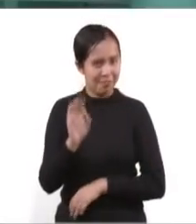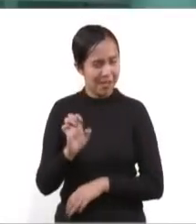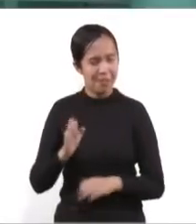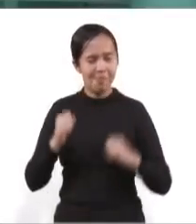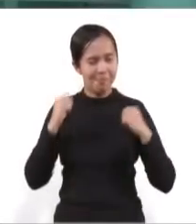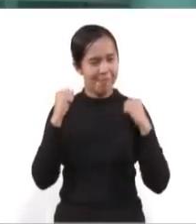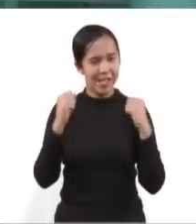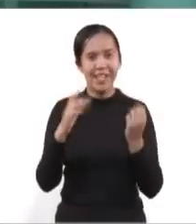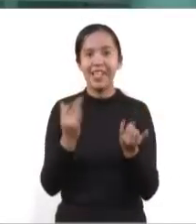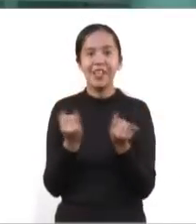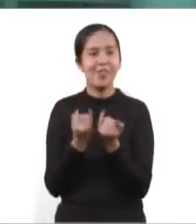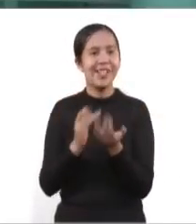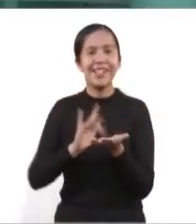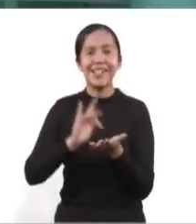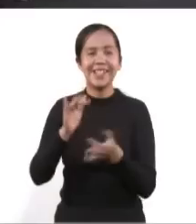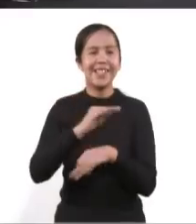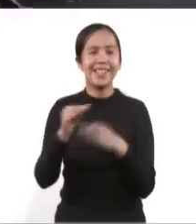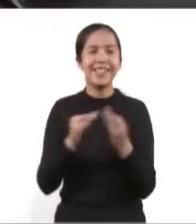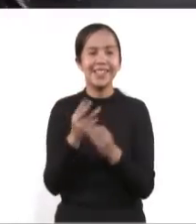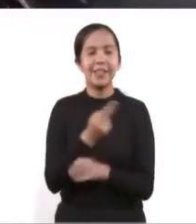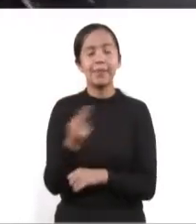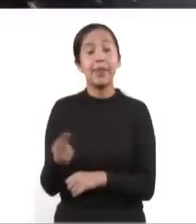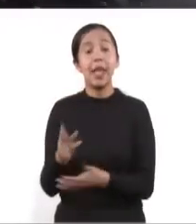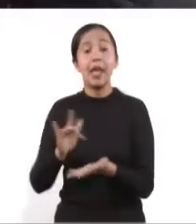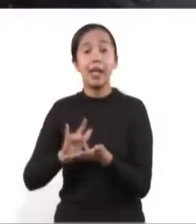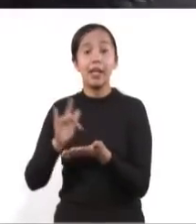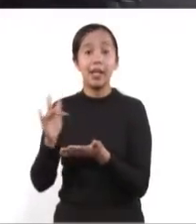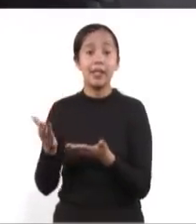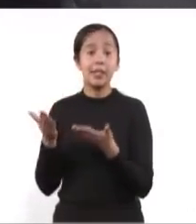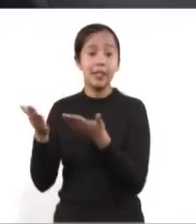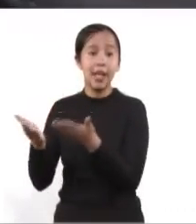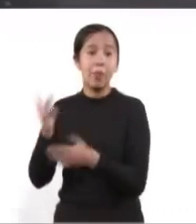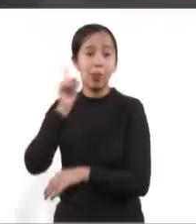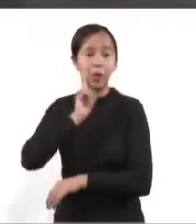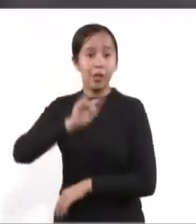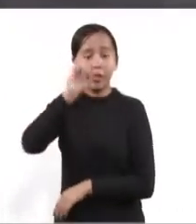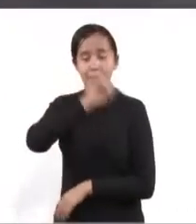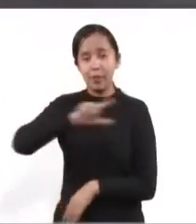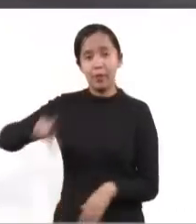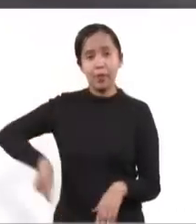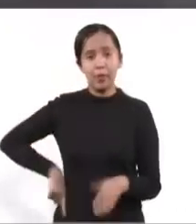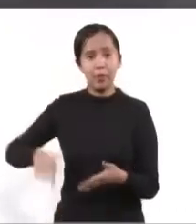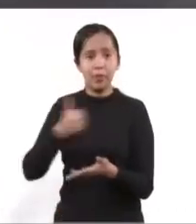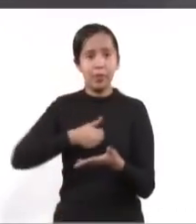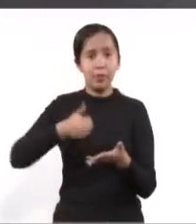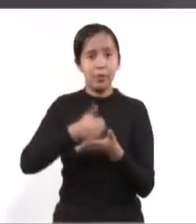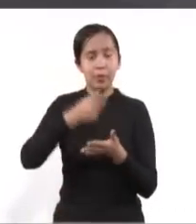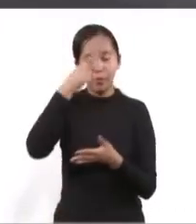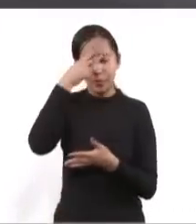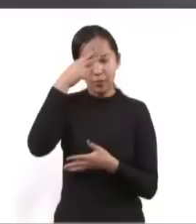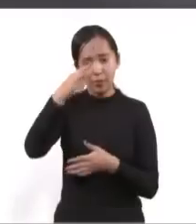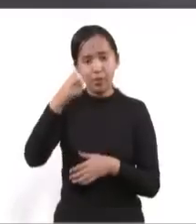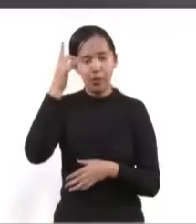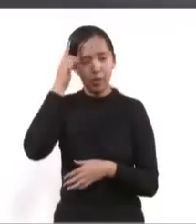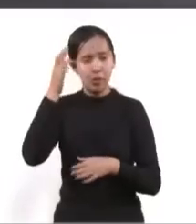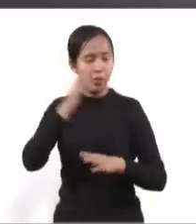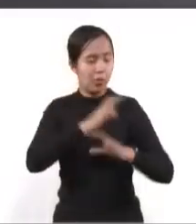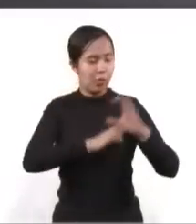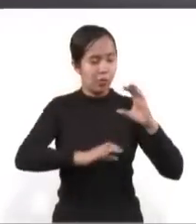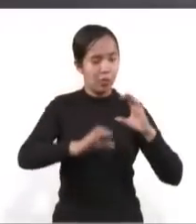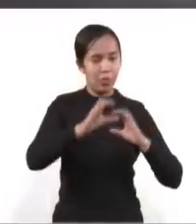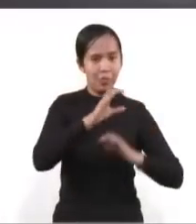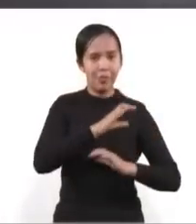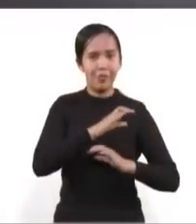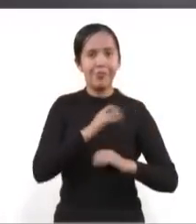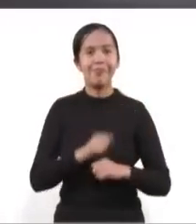y muchas gracias a todos y a todas. Agradecemos el mensaje que nos ha dirigido la doctora Claudia Sheinbaum Pardo, jefa de